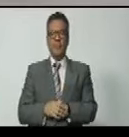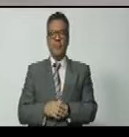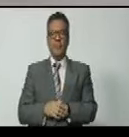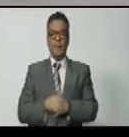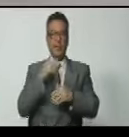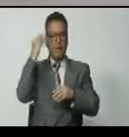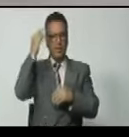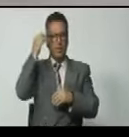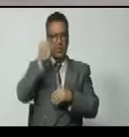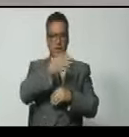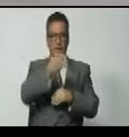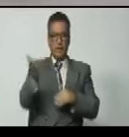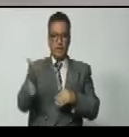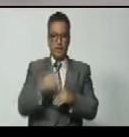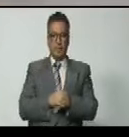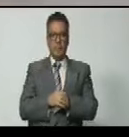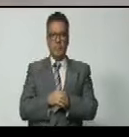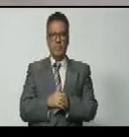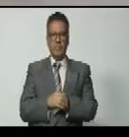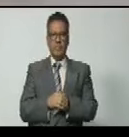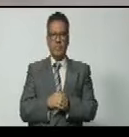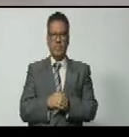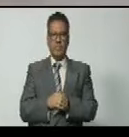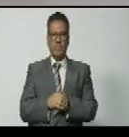En consideración.